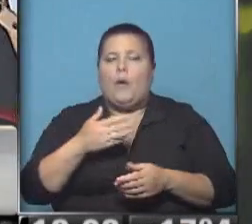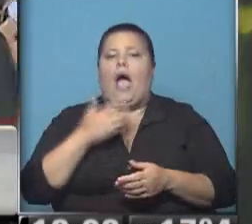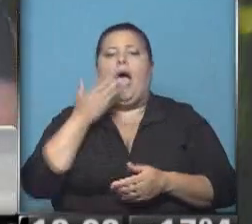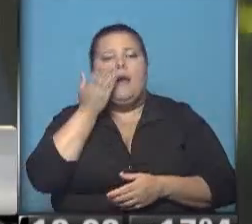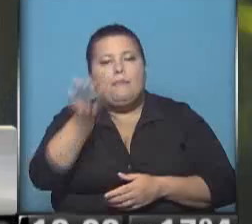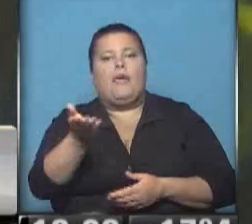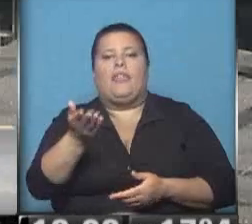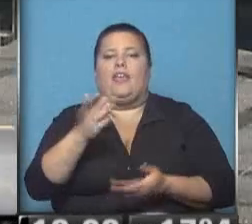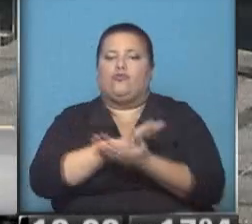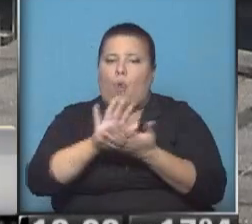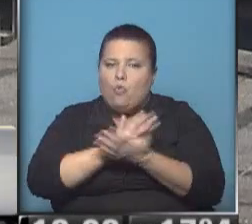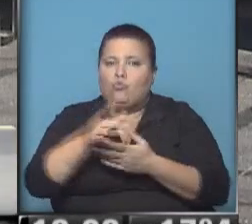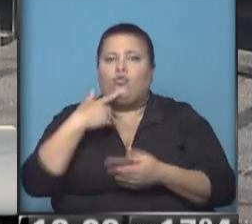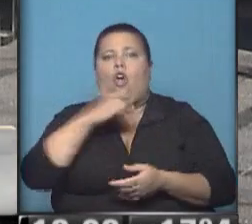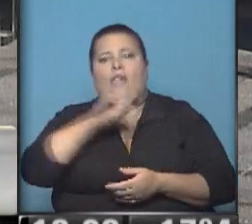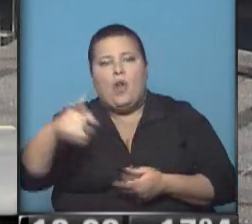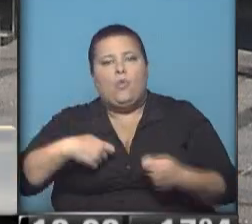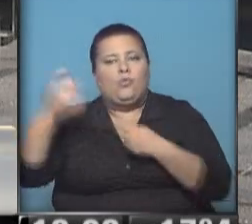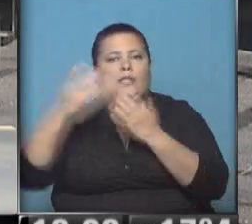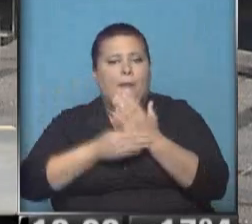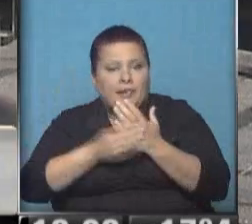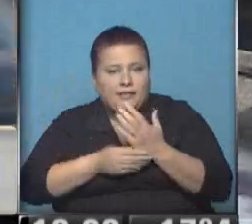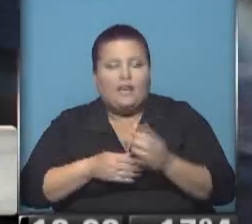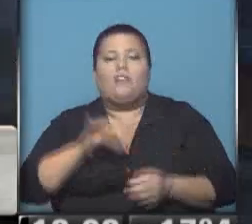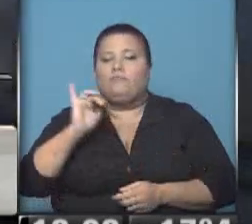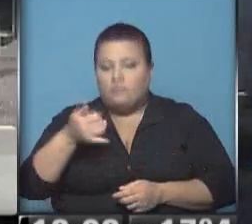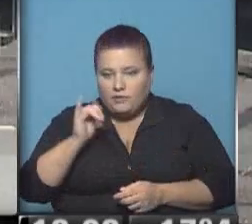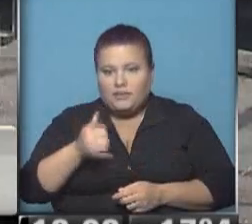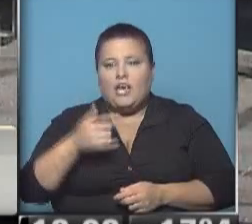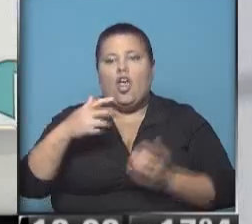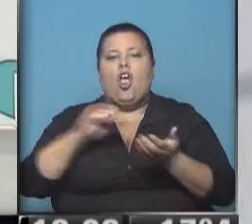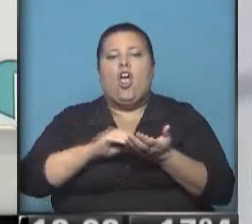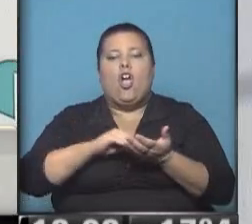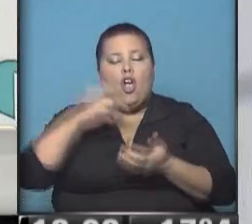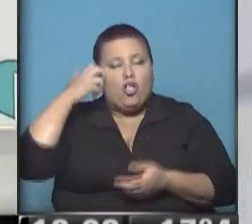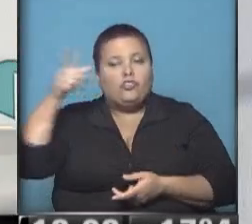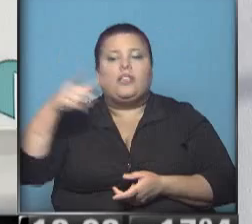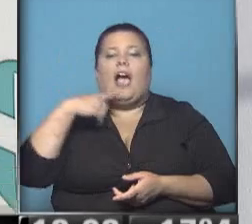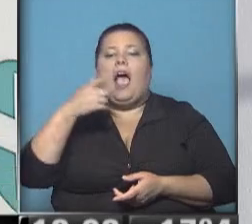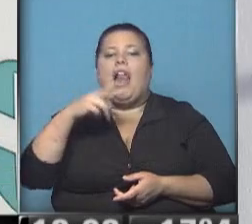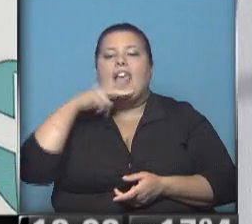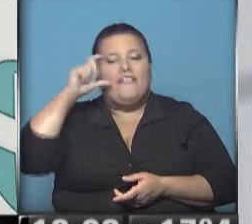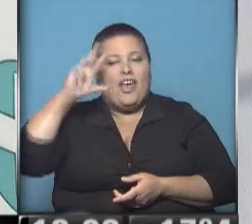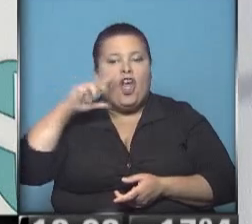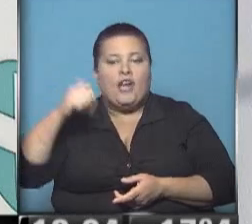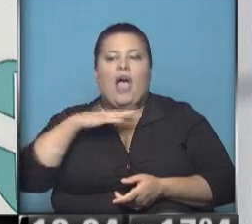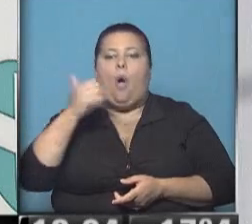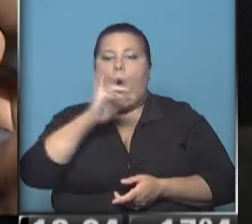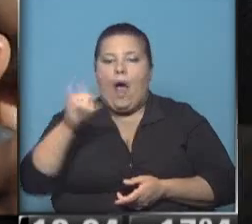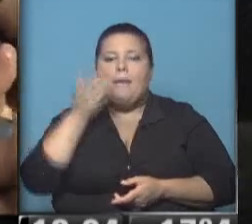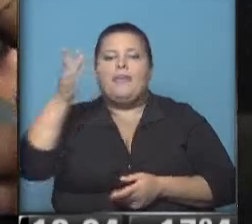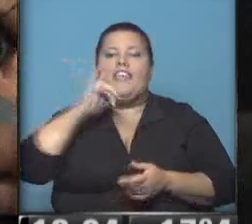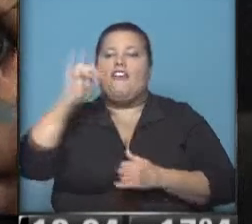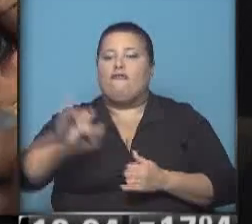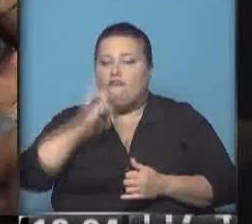pedir respuestas o a elevarla a los ministerios correspondientes? Sí, por medio de la concejal Verónica Juárez conseguimos que se mande un pedido de